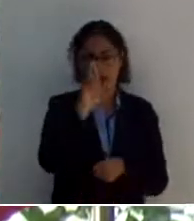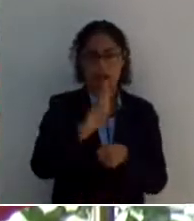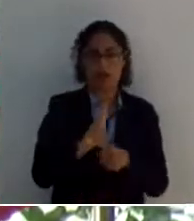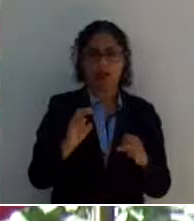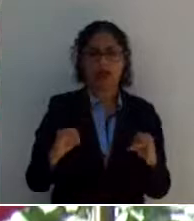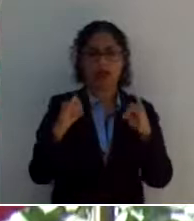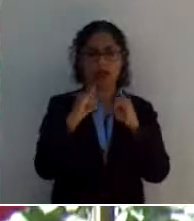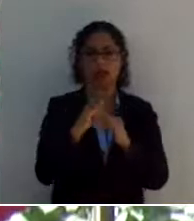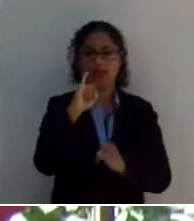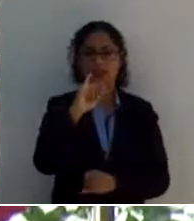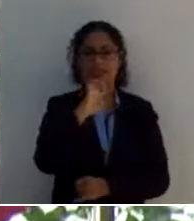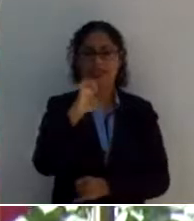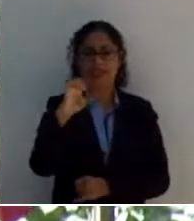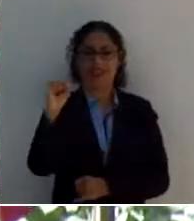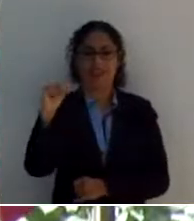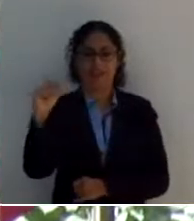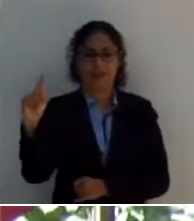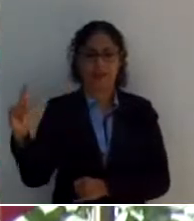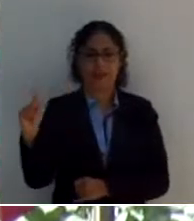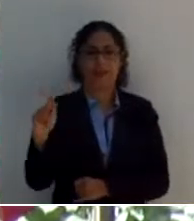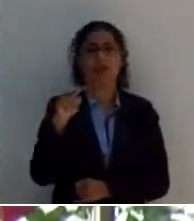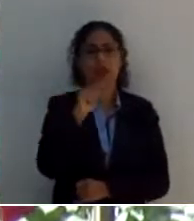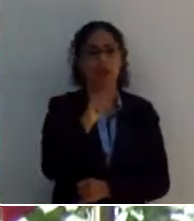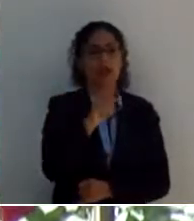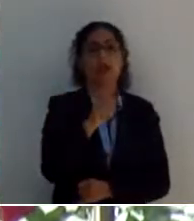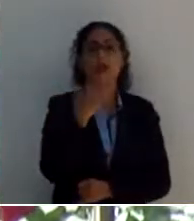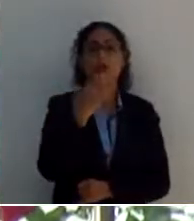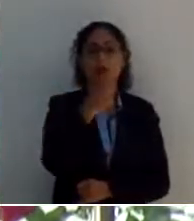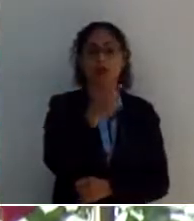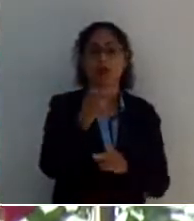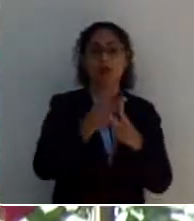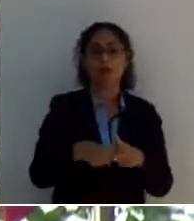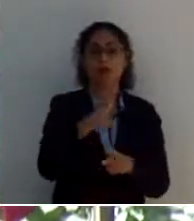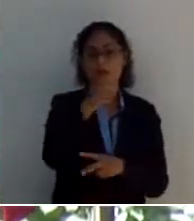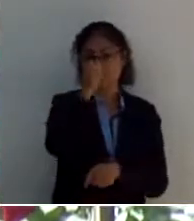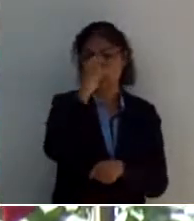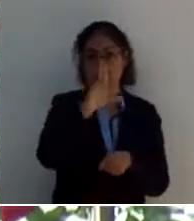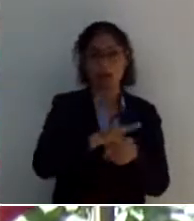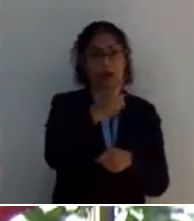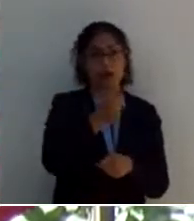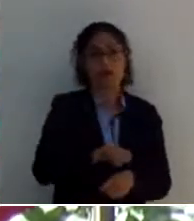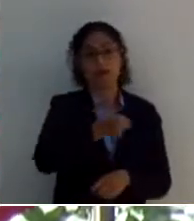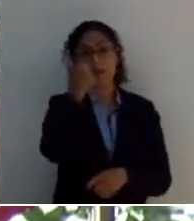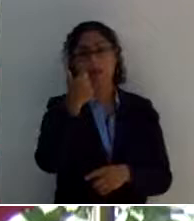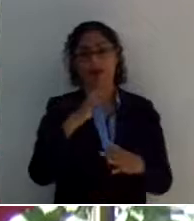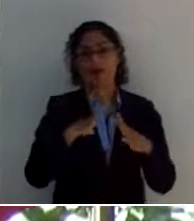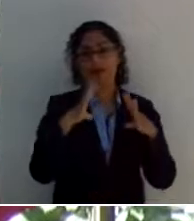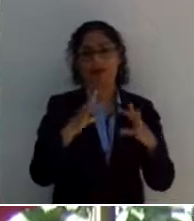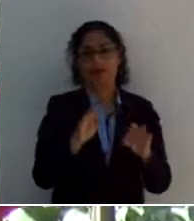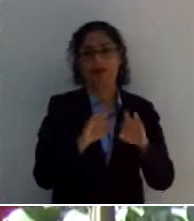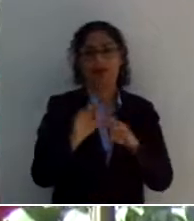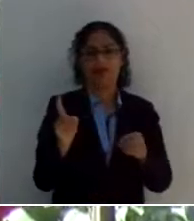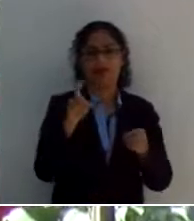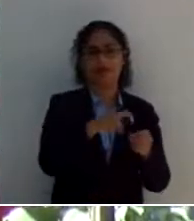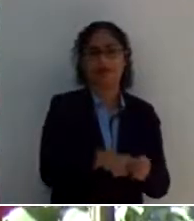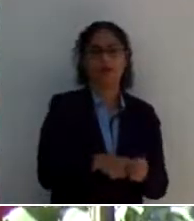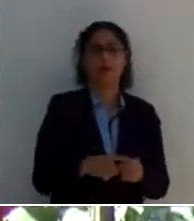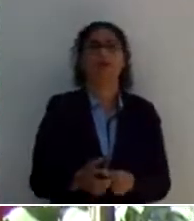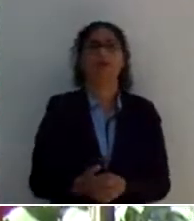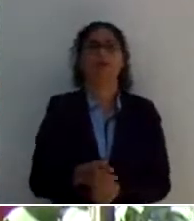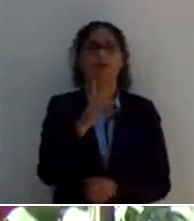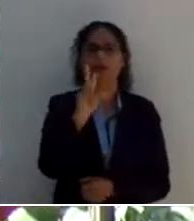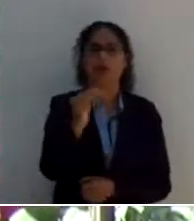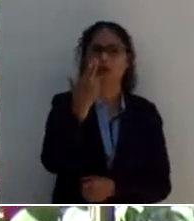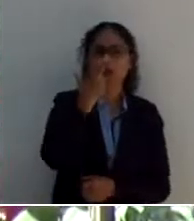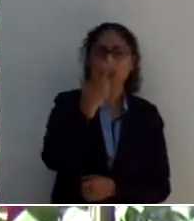de formación policial, porque a él le tocó como primer secretario iniciar estos trabajos, que no